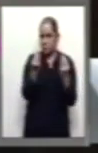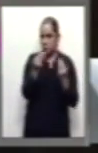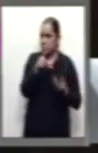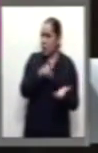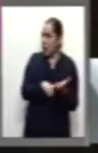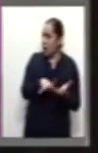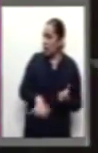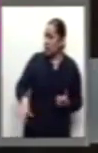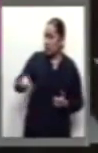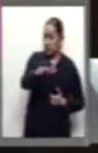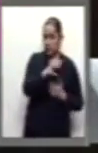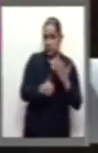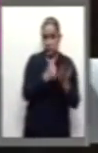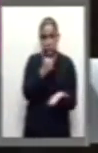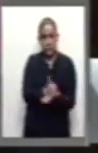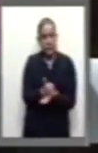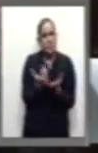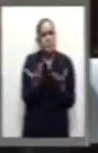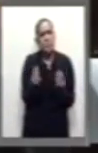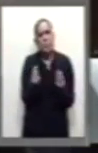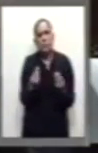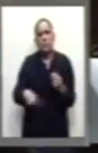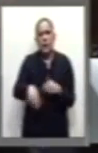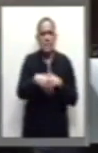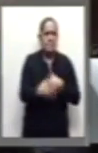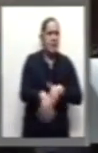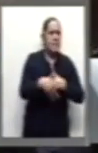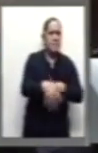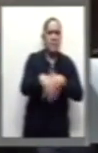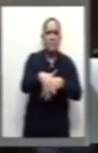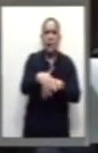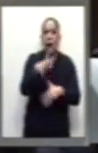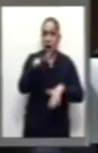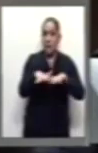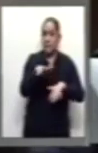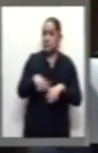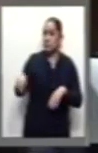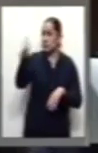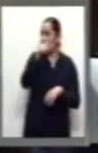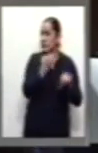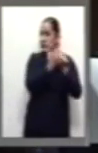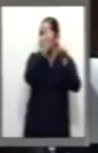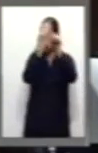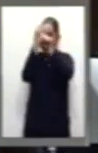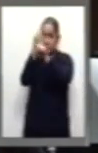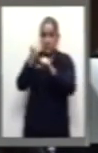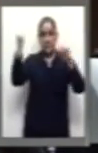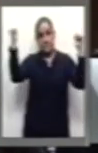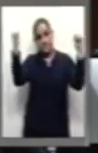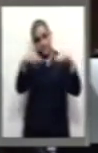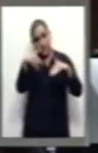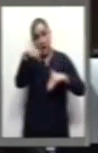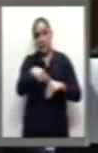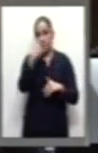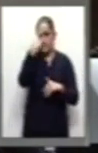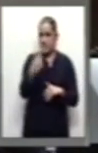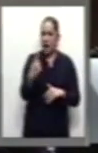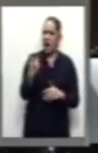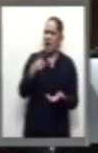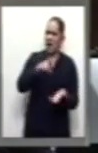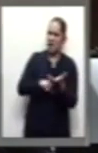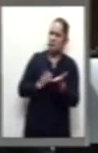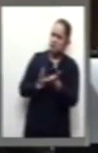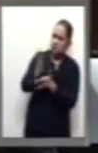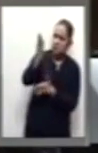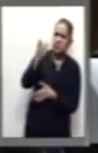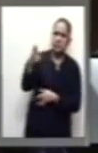capital de la República, de movimientos que vienen del interior de la República a protestar frente a los poderes federales, y